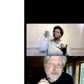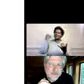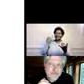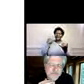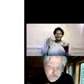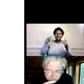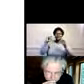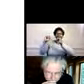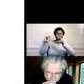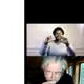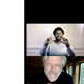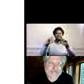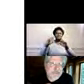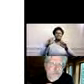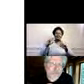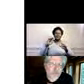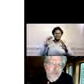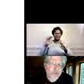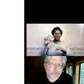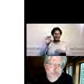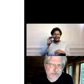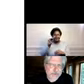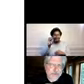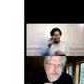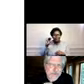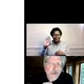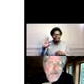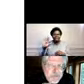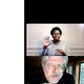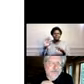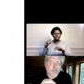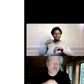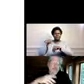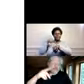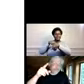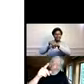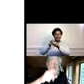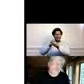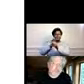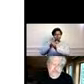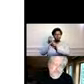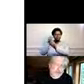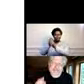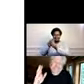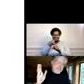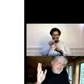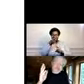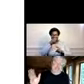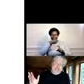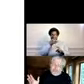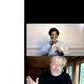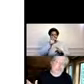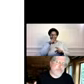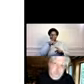hubo algo que estaba así siendo compartido durante el COVID y de vez en cuando sí lo escuchamos. ¿Será que los,